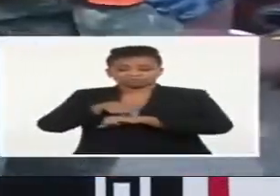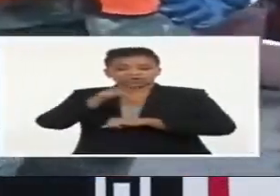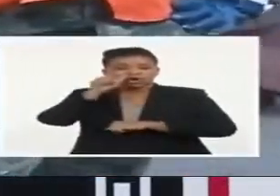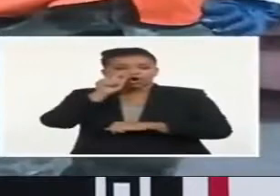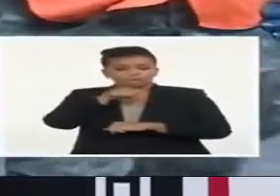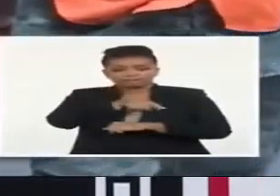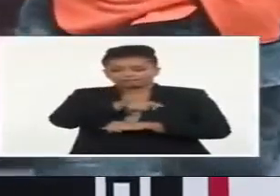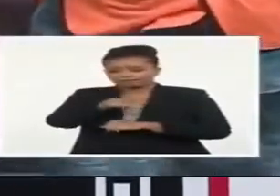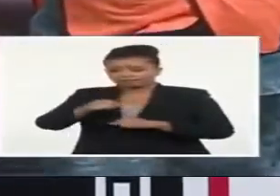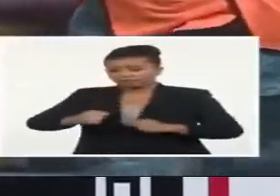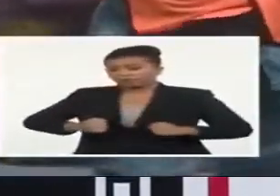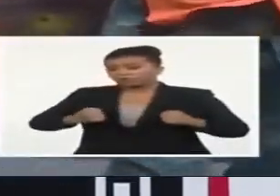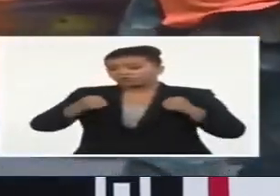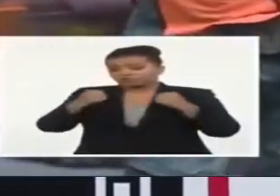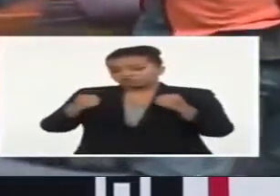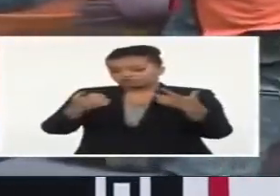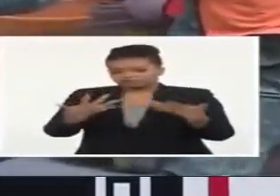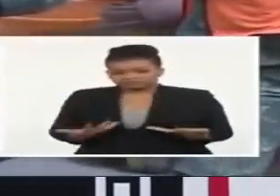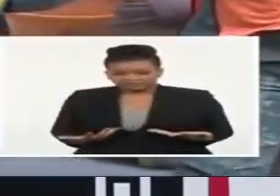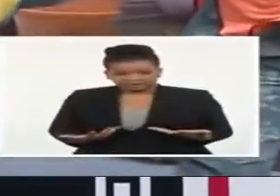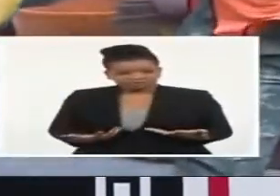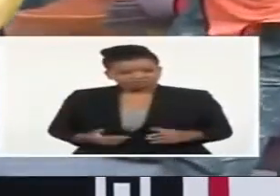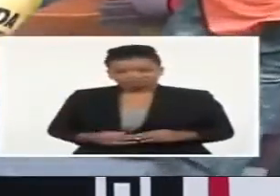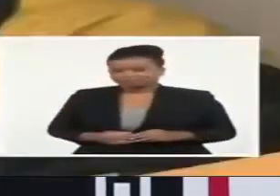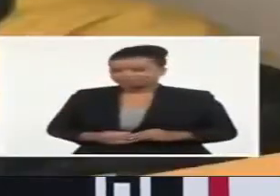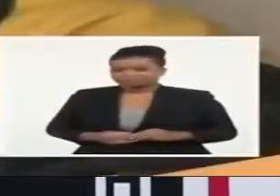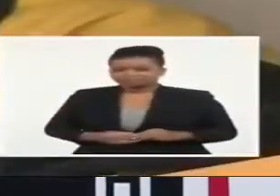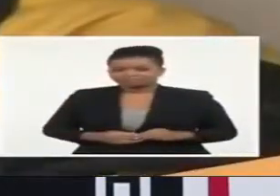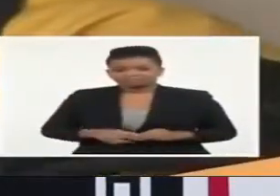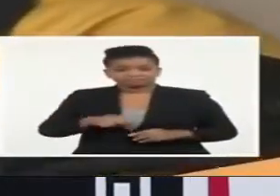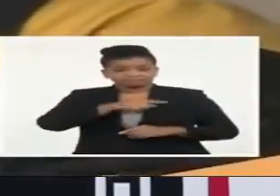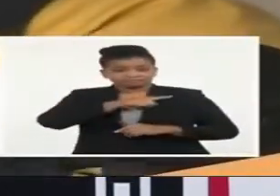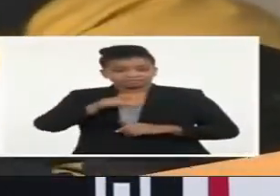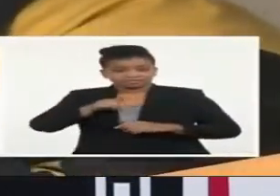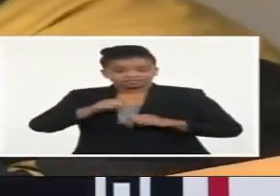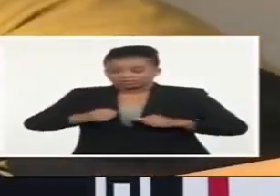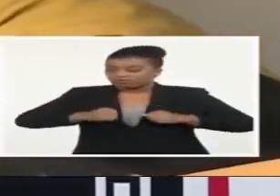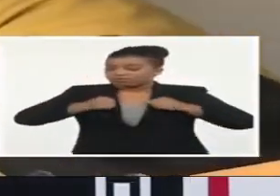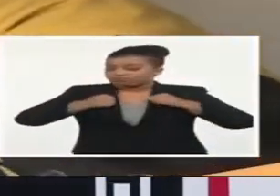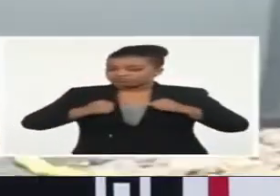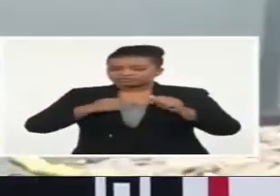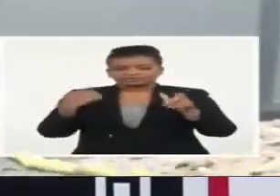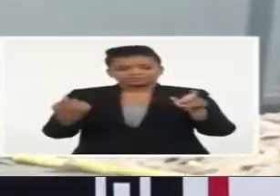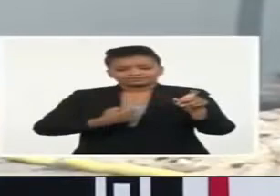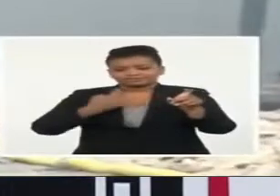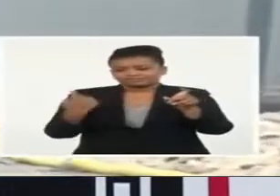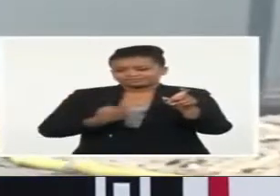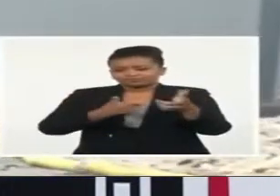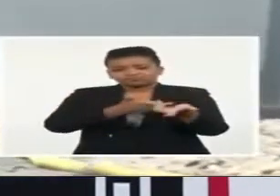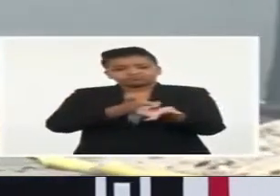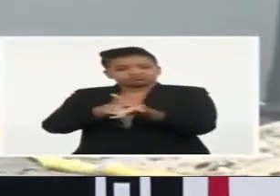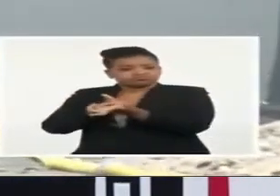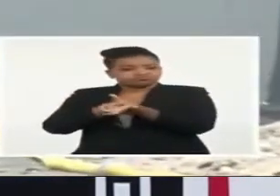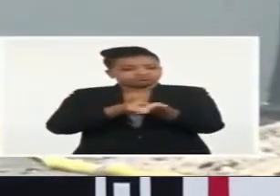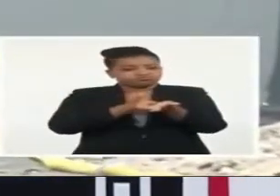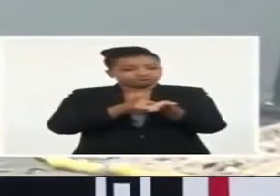ustedes ven las cosas desbaratadas, es que ustedes entonces dicen, bueno, ahora ya se cayó, vamos a hacerlo.